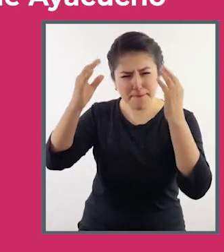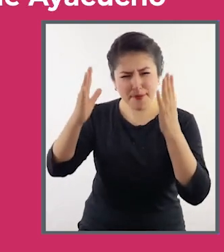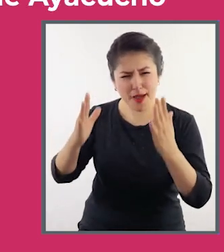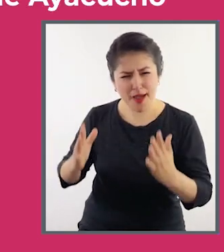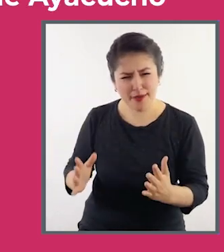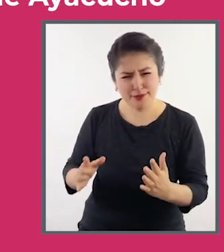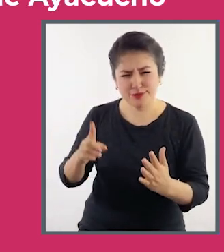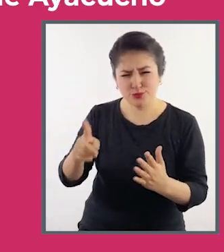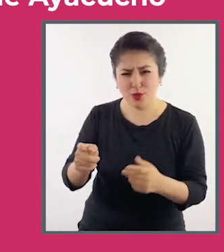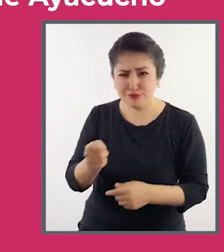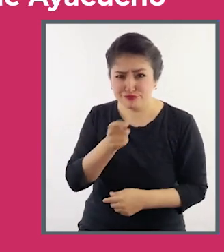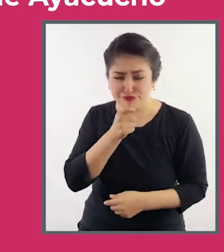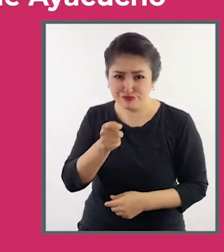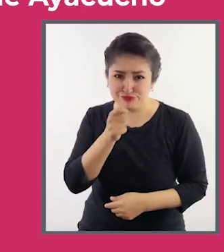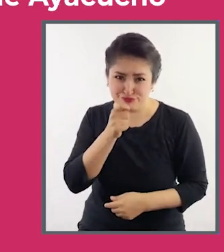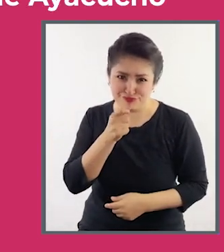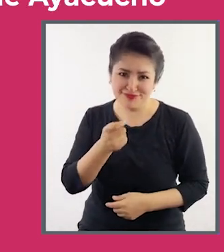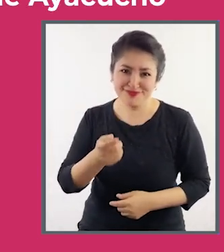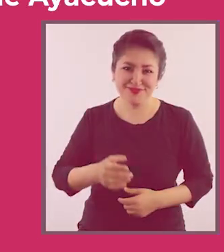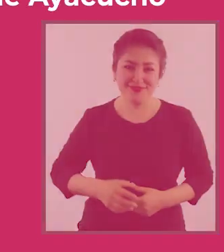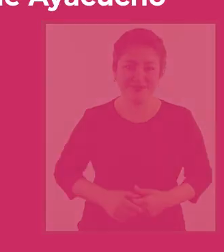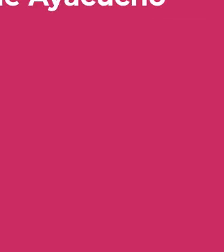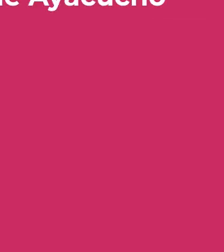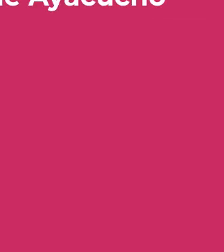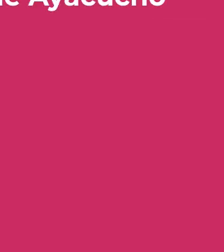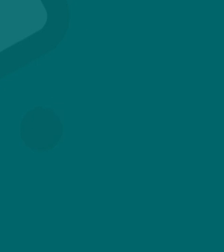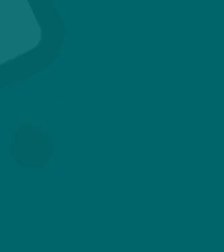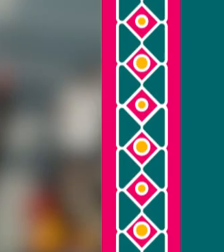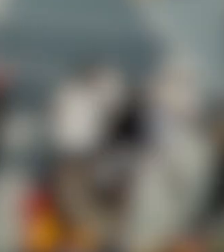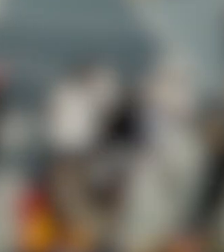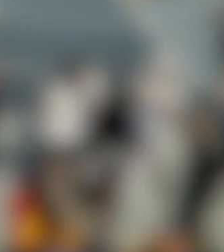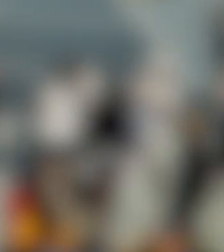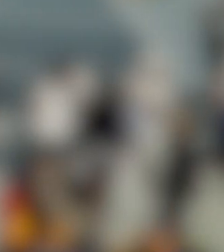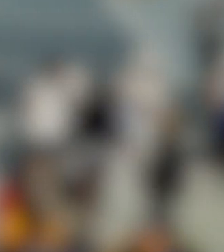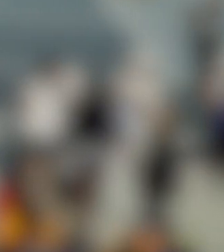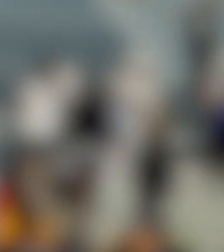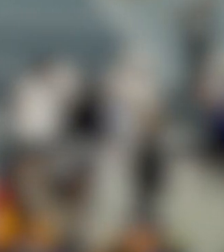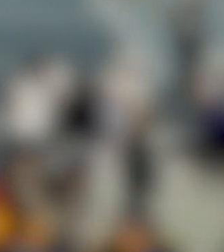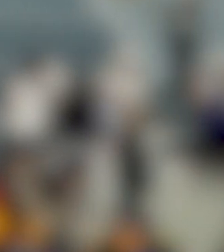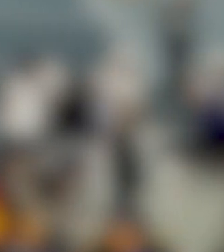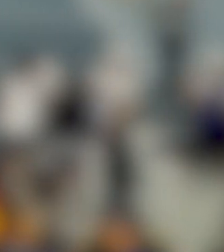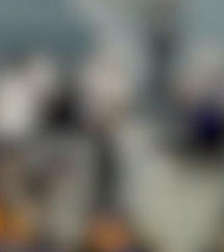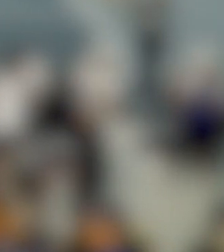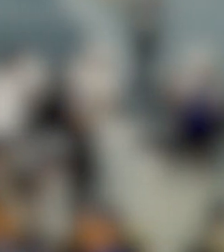la casa del retablo del maestro Taucusi en Ayacucho.